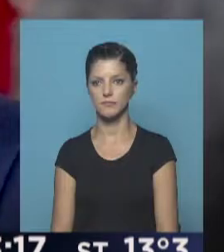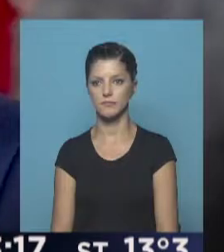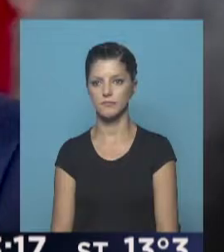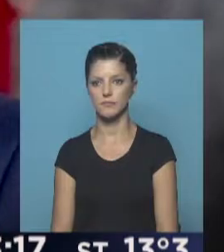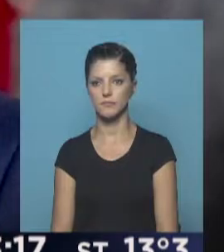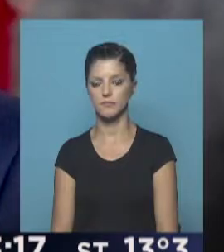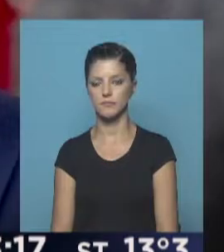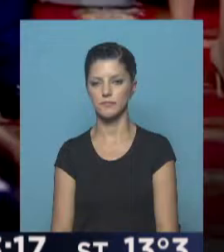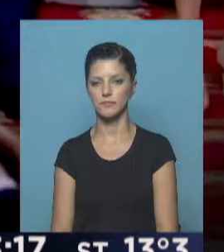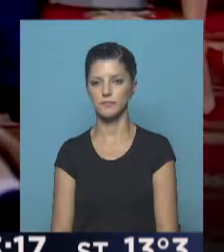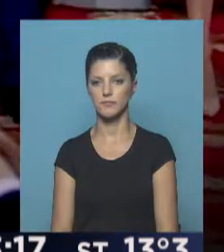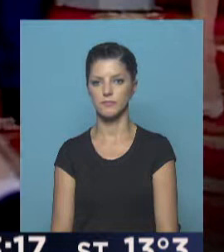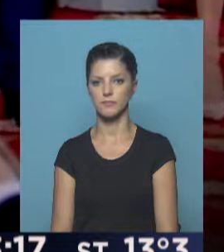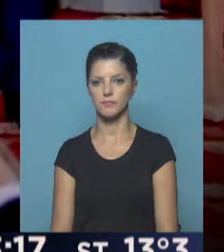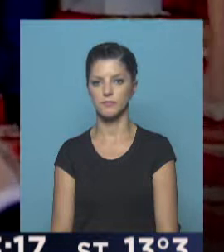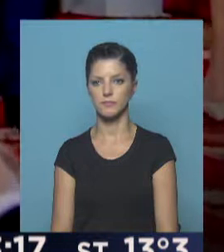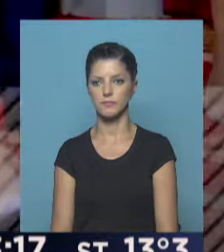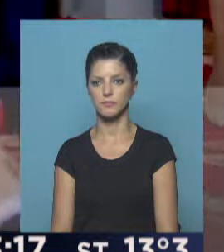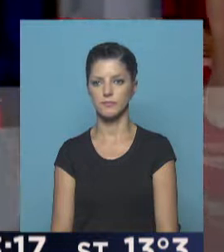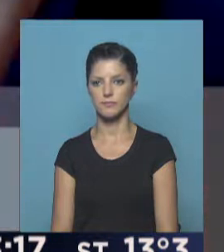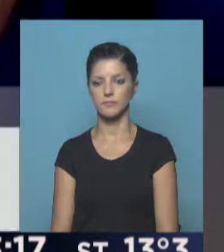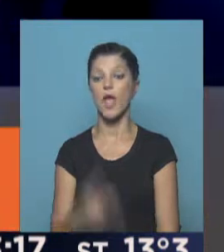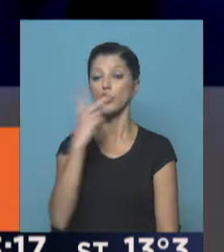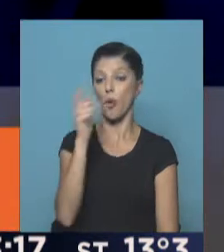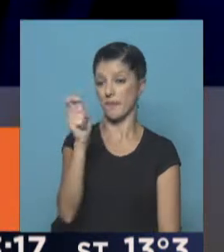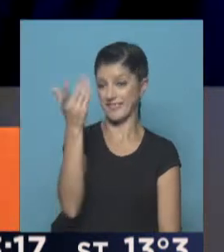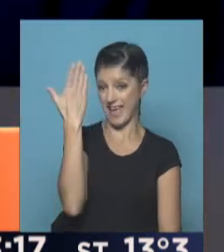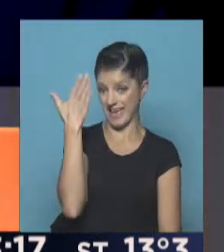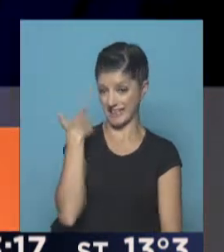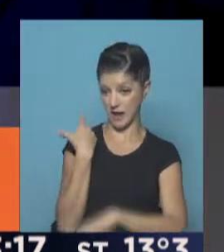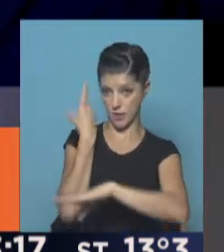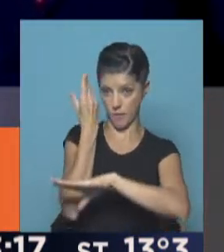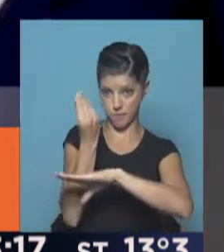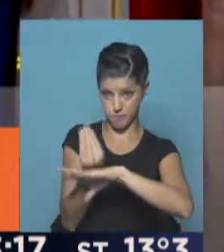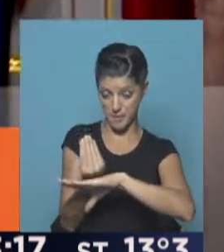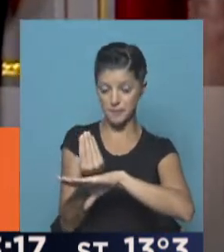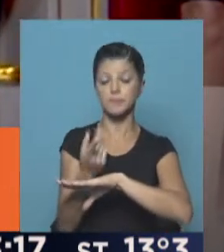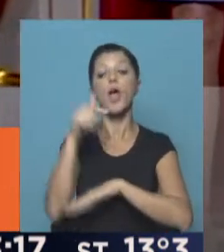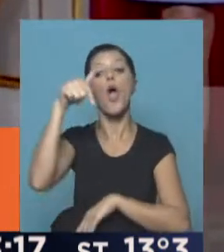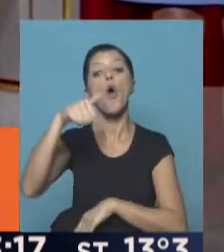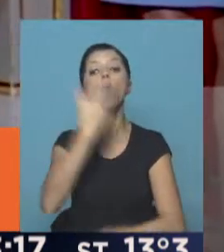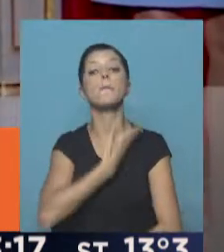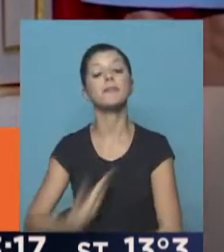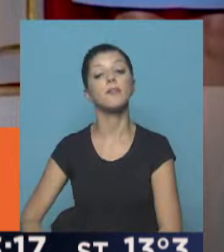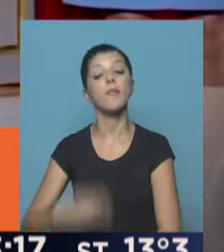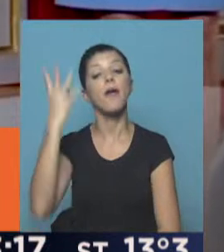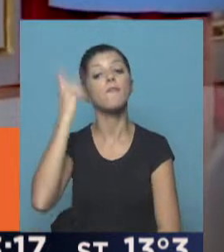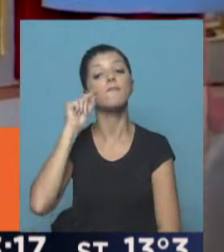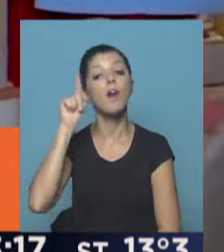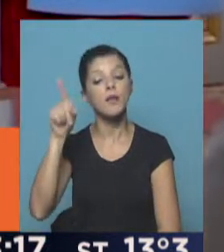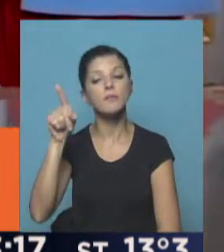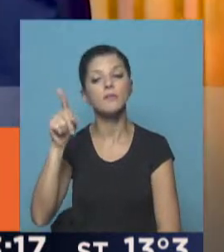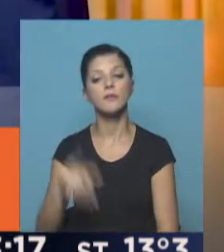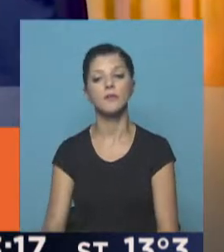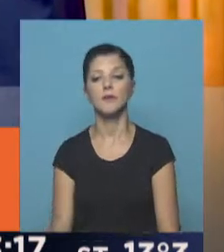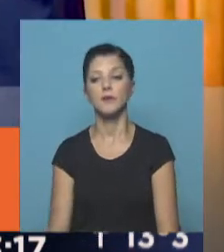de succès. A menos de dos meses de su llegada al Palacio del Eliseo, el presidente de Francia, Emmanuel Macron, imprimió aún